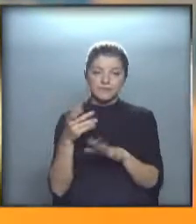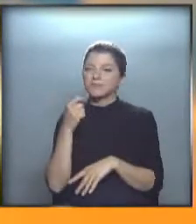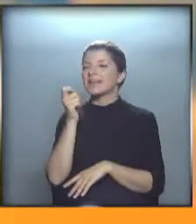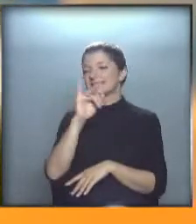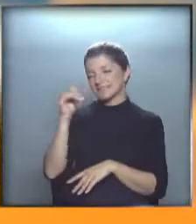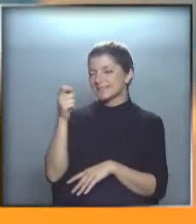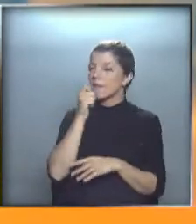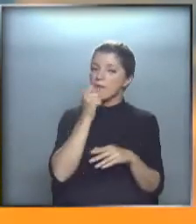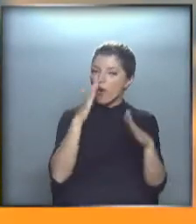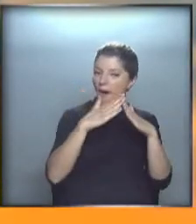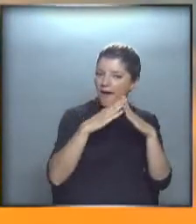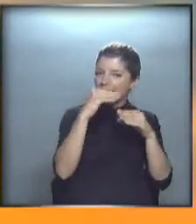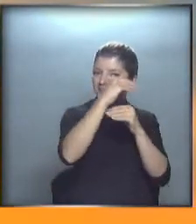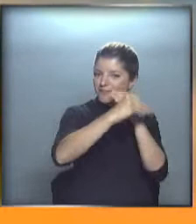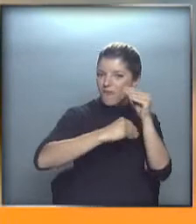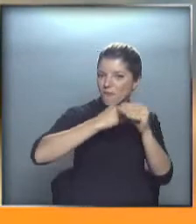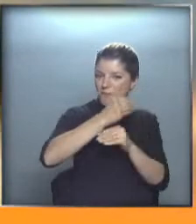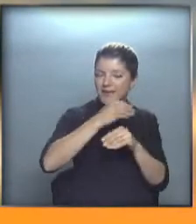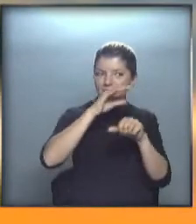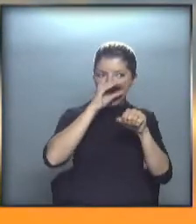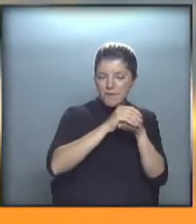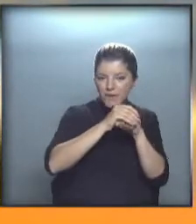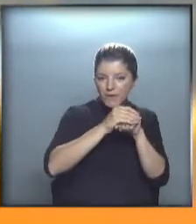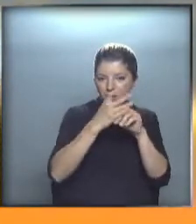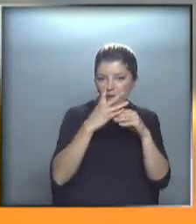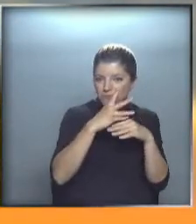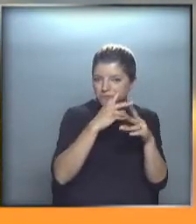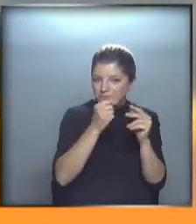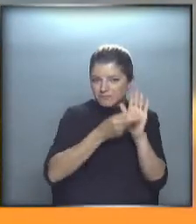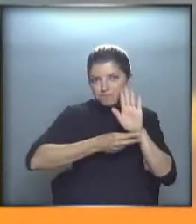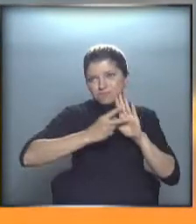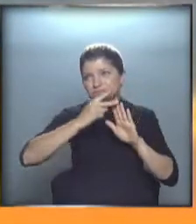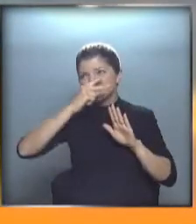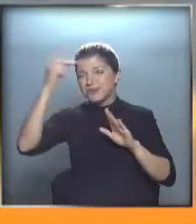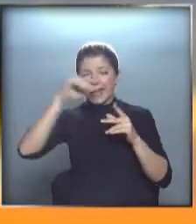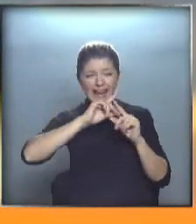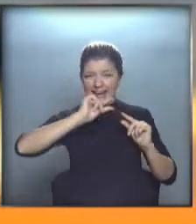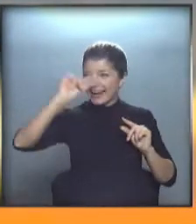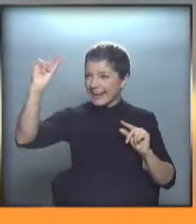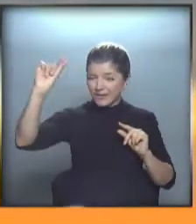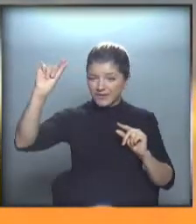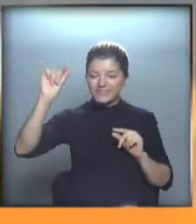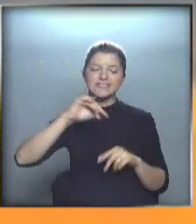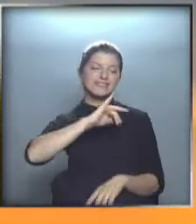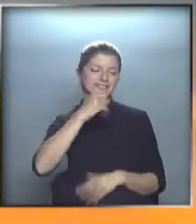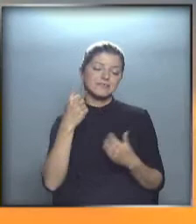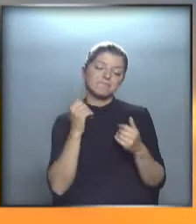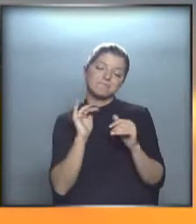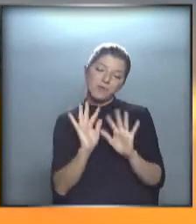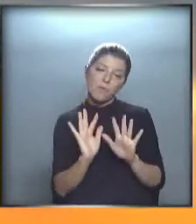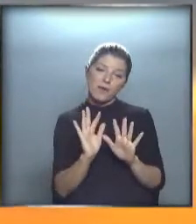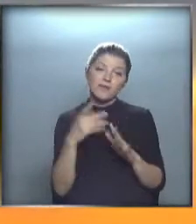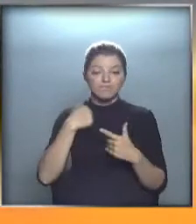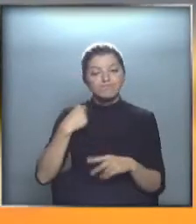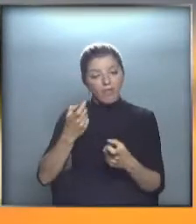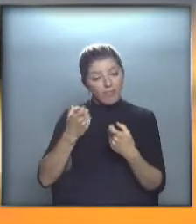digamos, de tu casa, de tus más cercanos, es como que lo vas a tener a kilómetros. Sí, pero bueno. Es lo que hay que hacer,